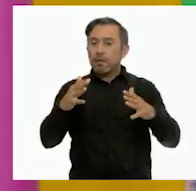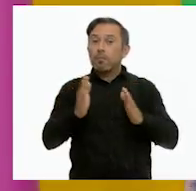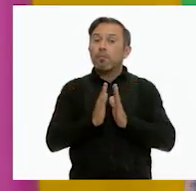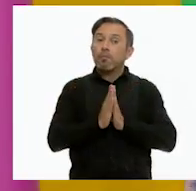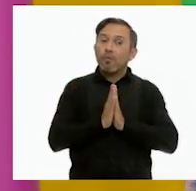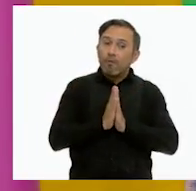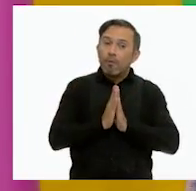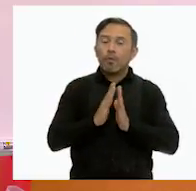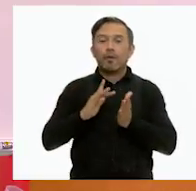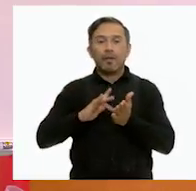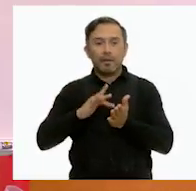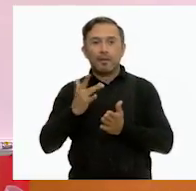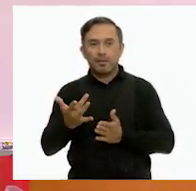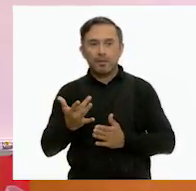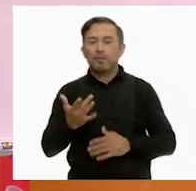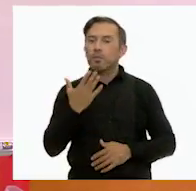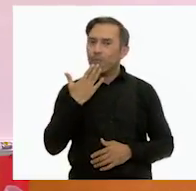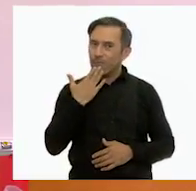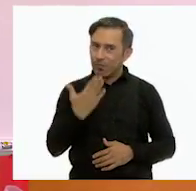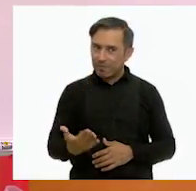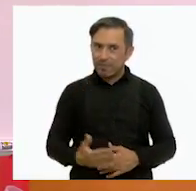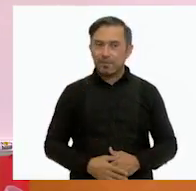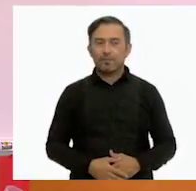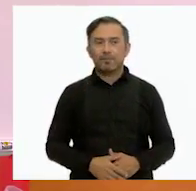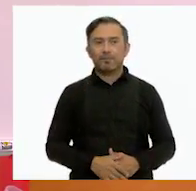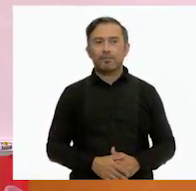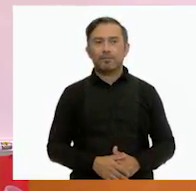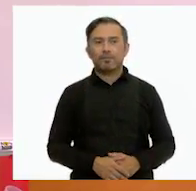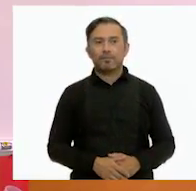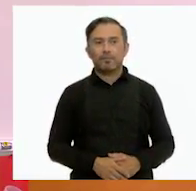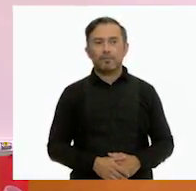gracias. Muy bien.